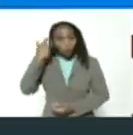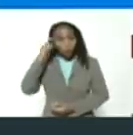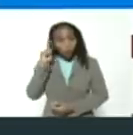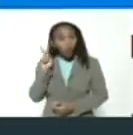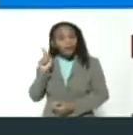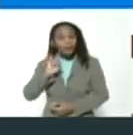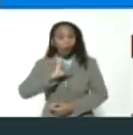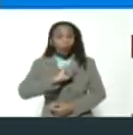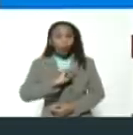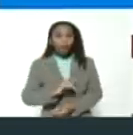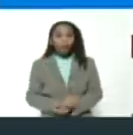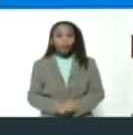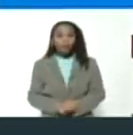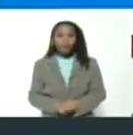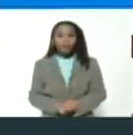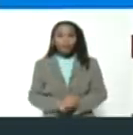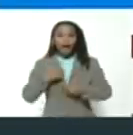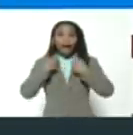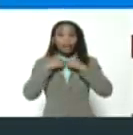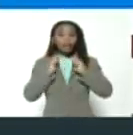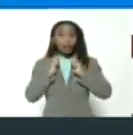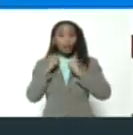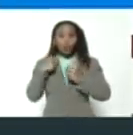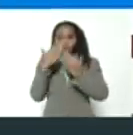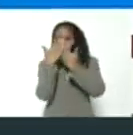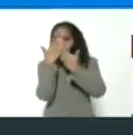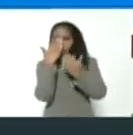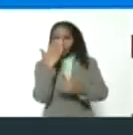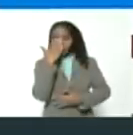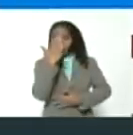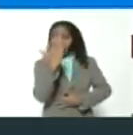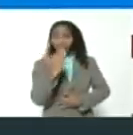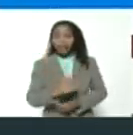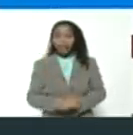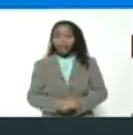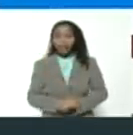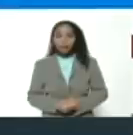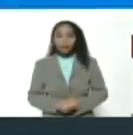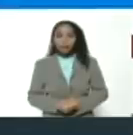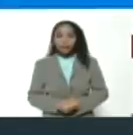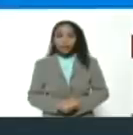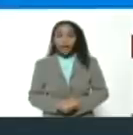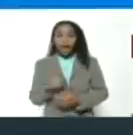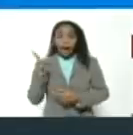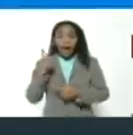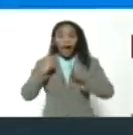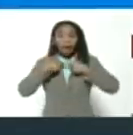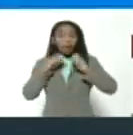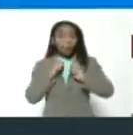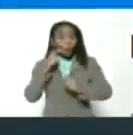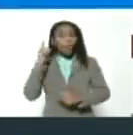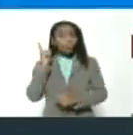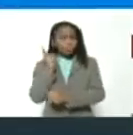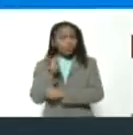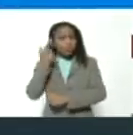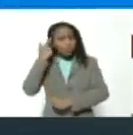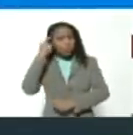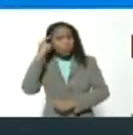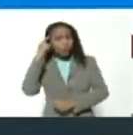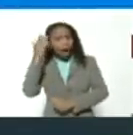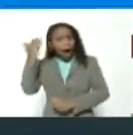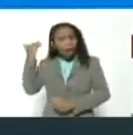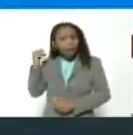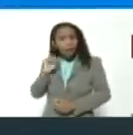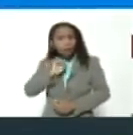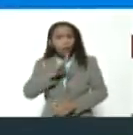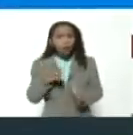lunes, Aristóbulo lo tengo aquí al frente. Aristóbulo tiene que recordar que